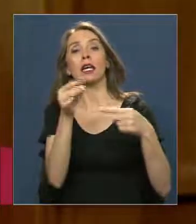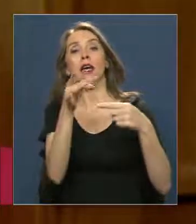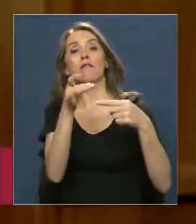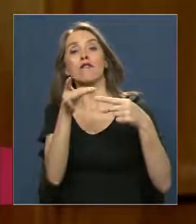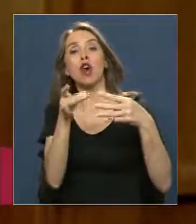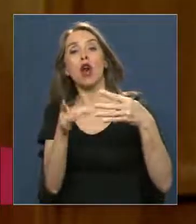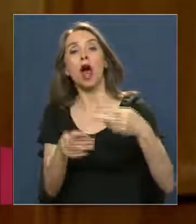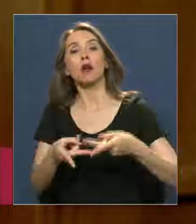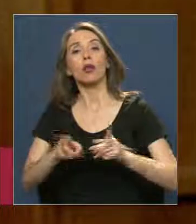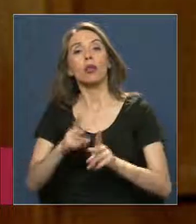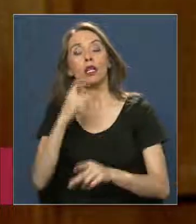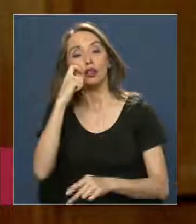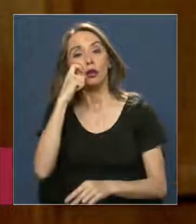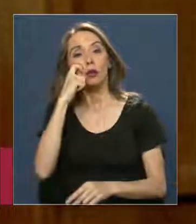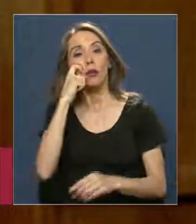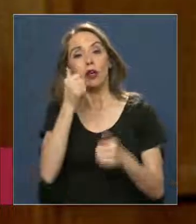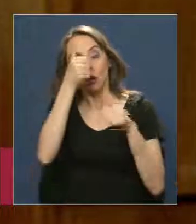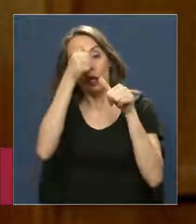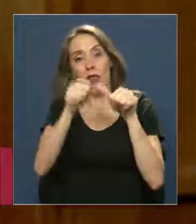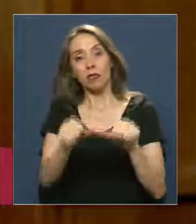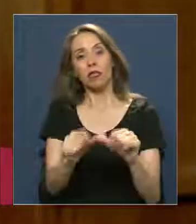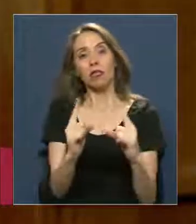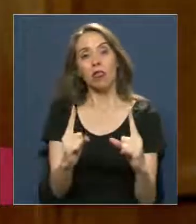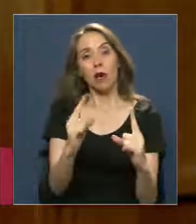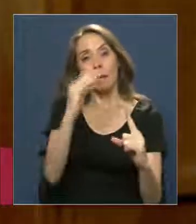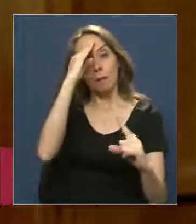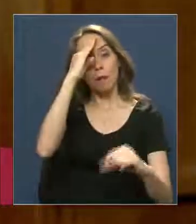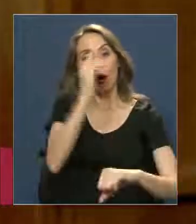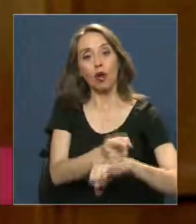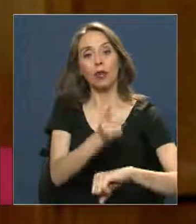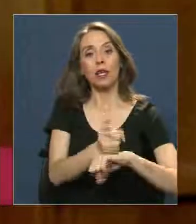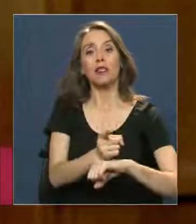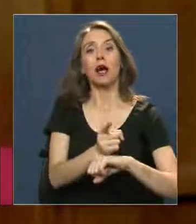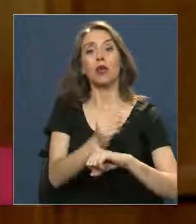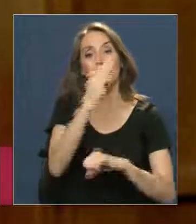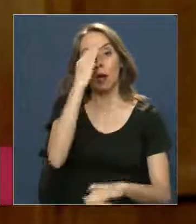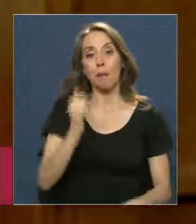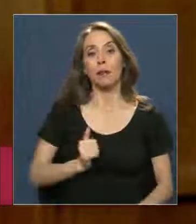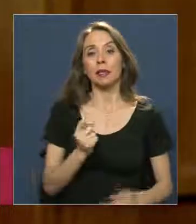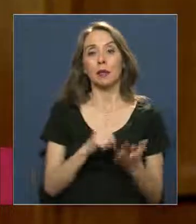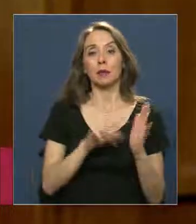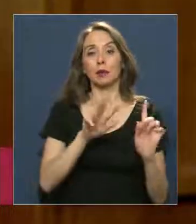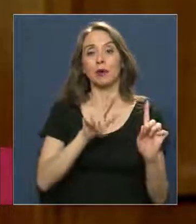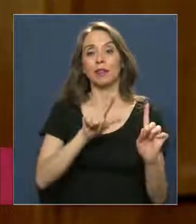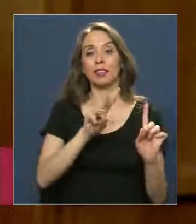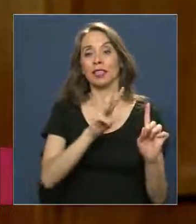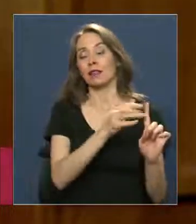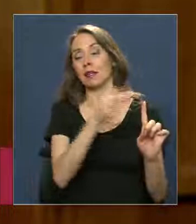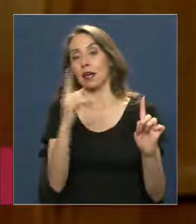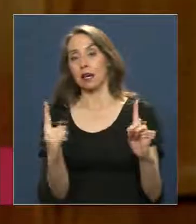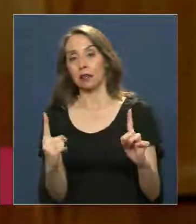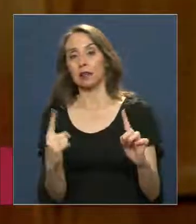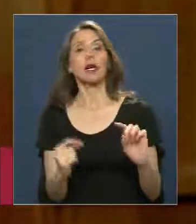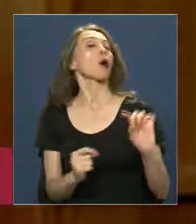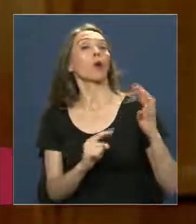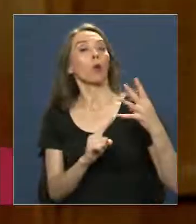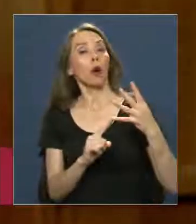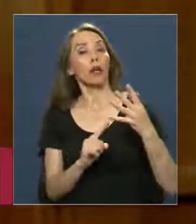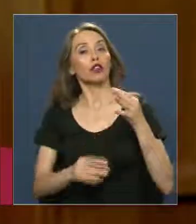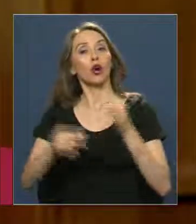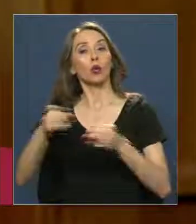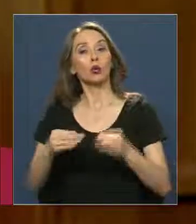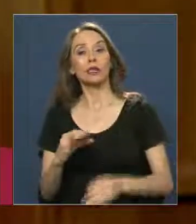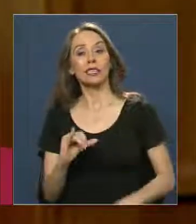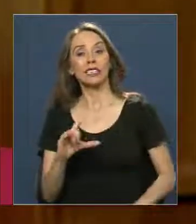cometidos en dictadura militar luego de 1973. Y en cuarto lugar, sancionar civilmente la